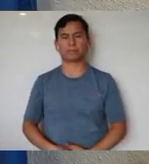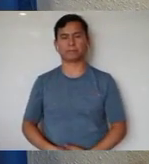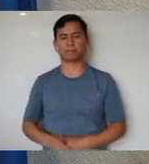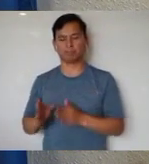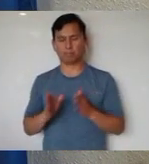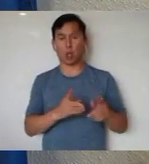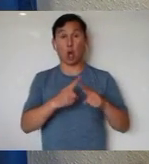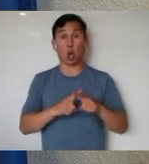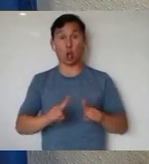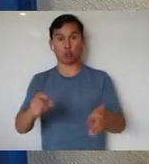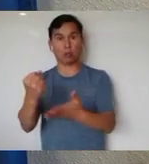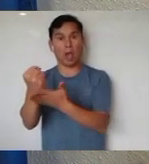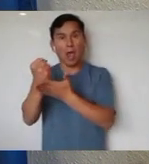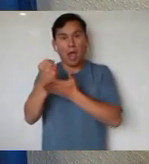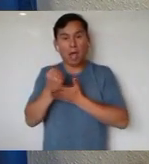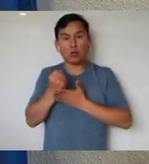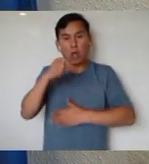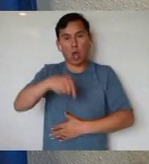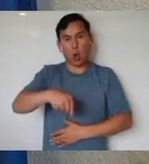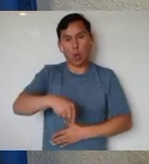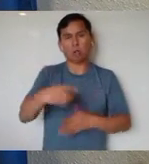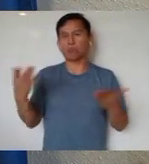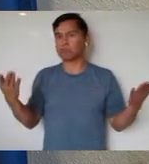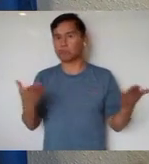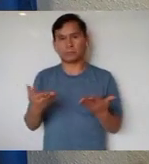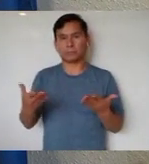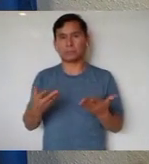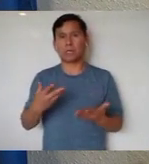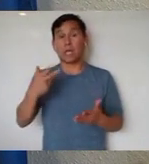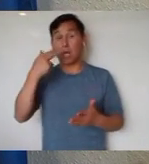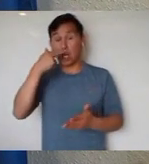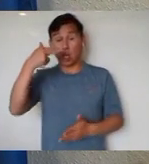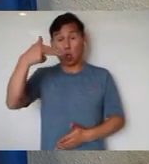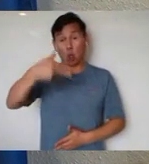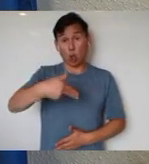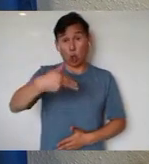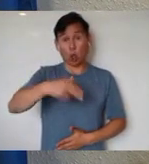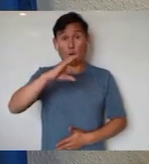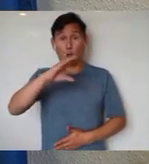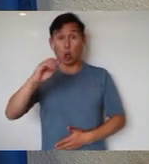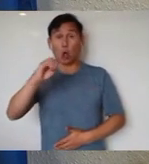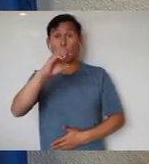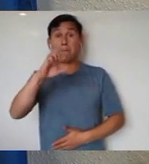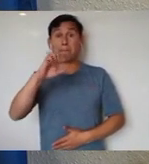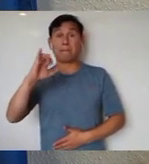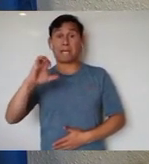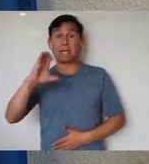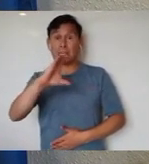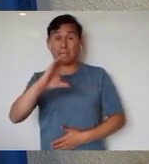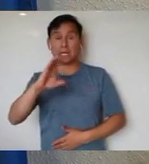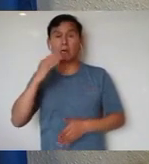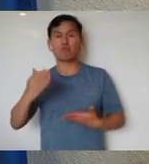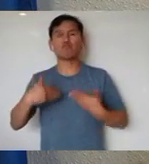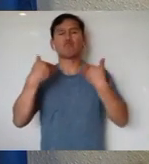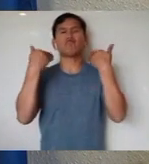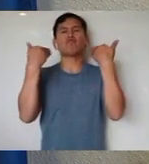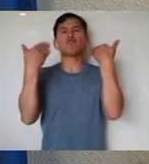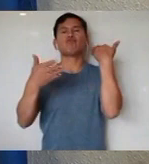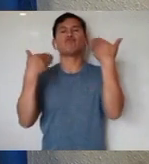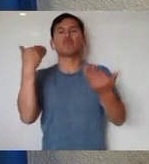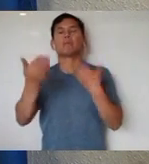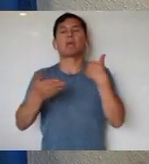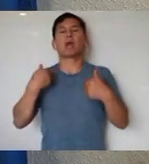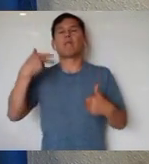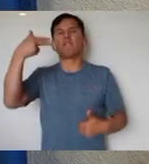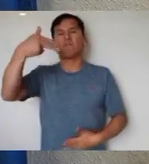Otro aporte también que se ha recibido el día de hoy es que COPEC a nivel nacional entregará combustible de manera